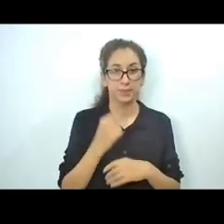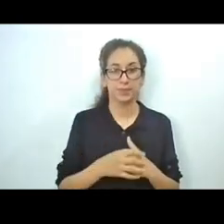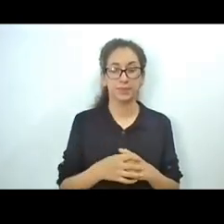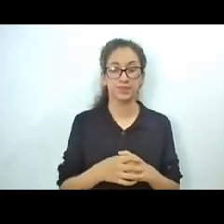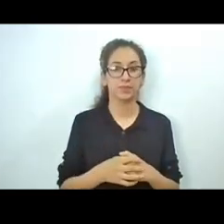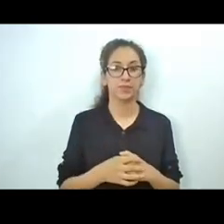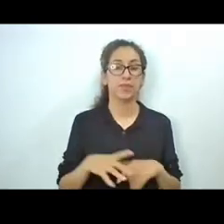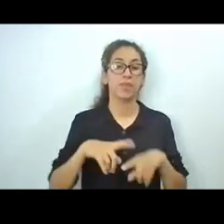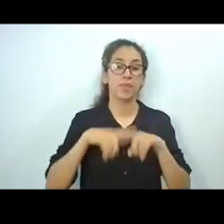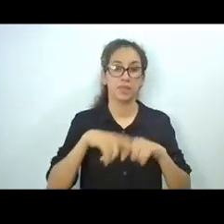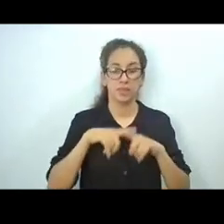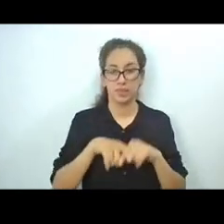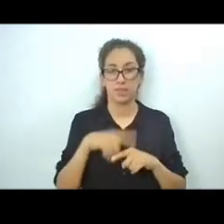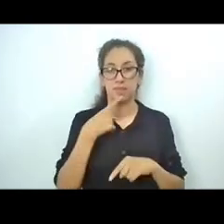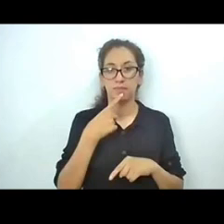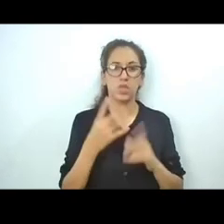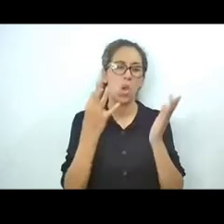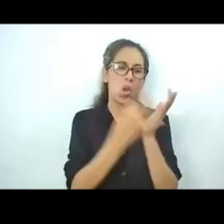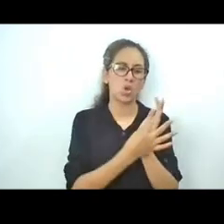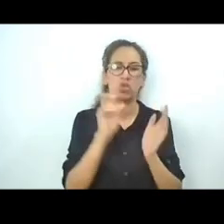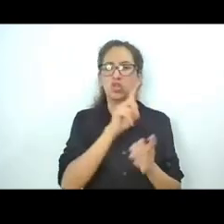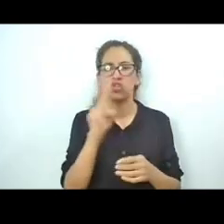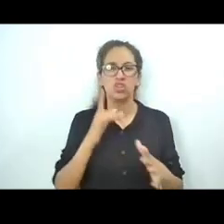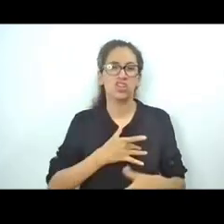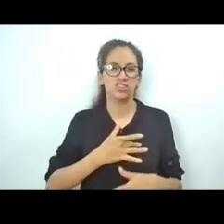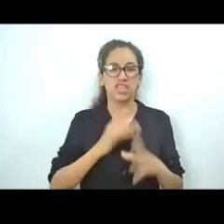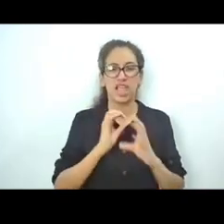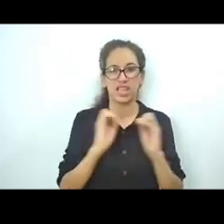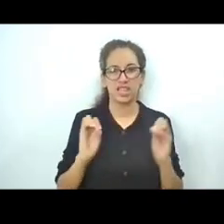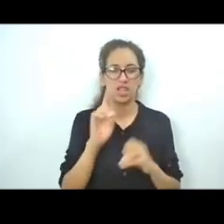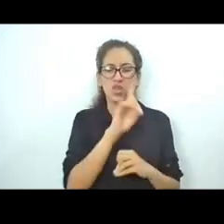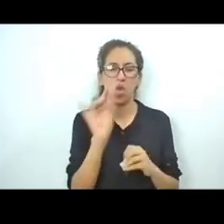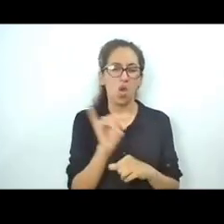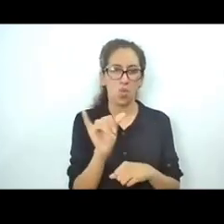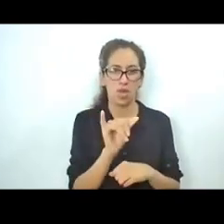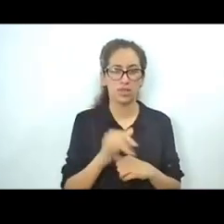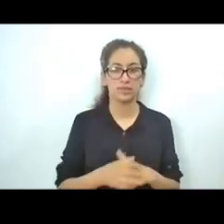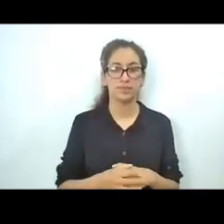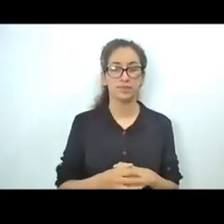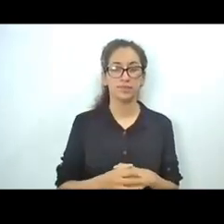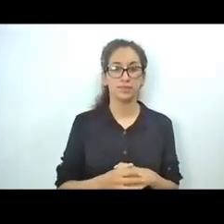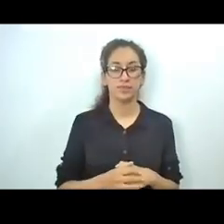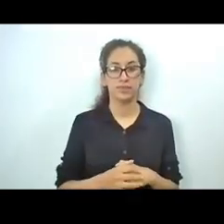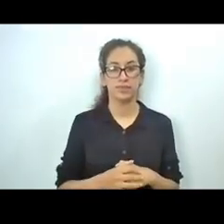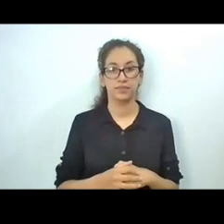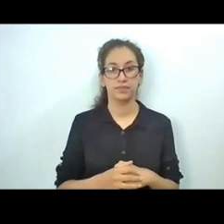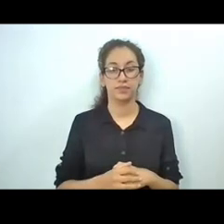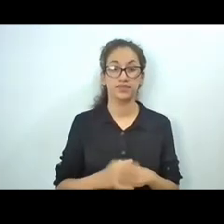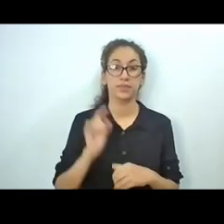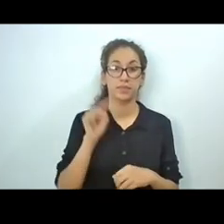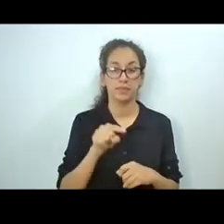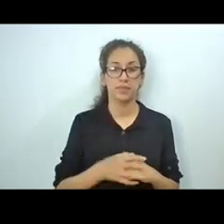aduciendo de que ellos pues, con el condón no se siente nada o no es igual, etcétera. Y eso de alguna u